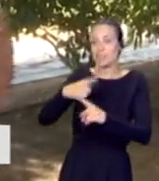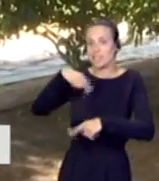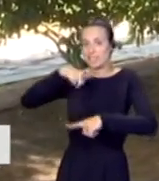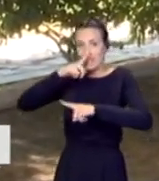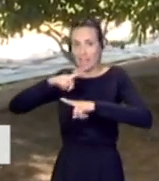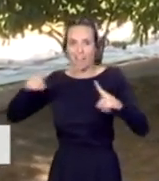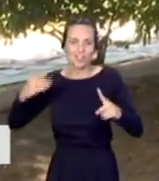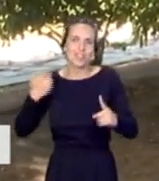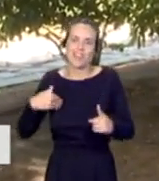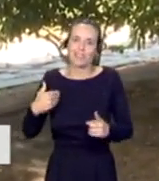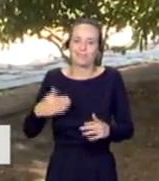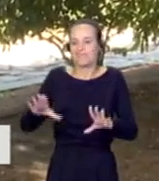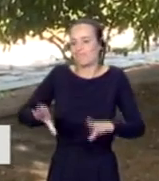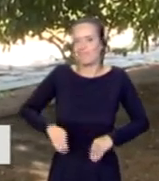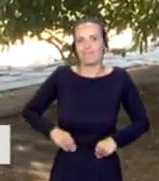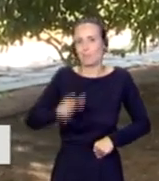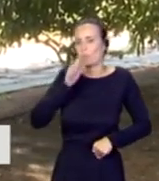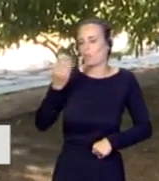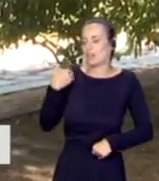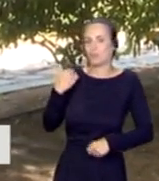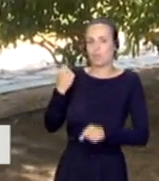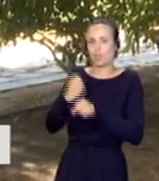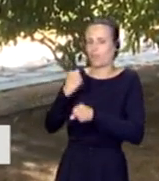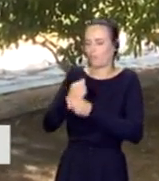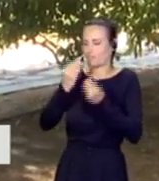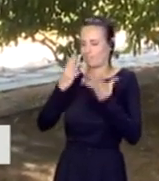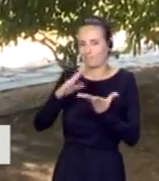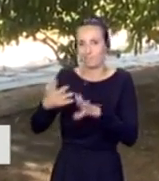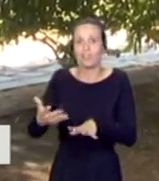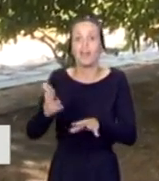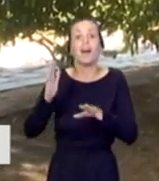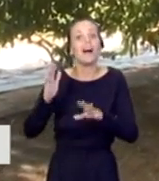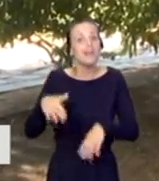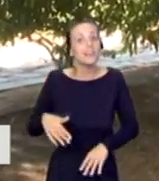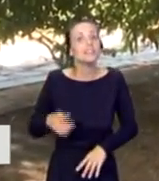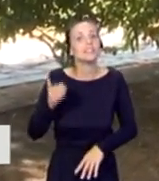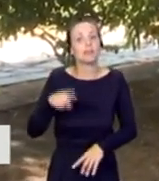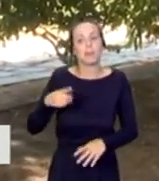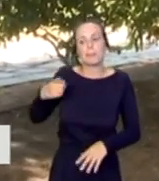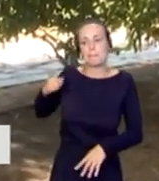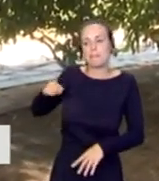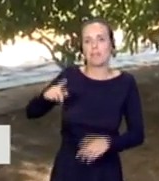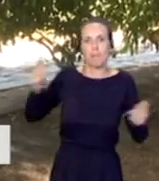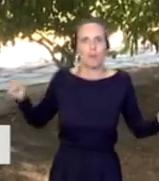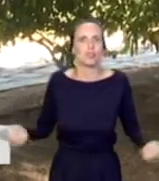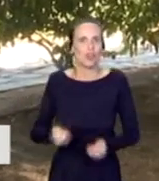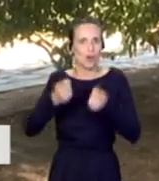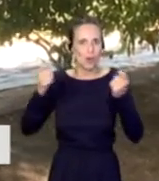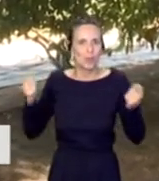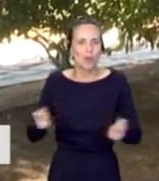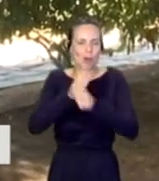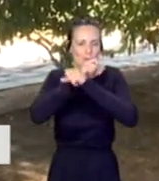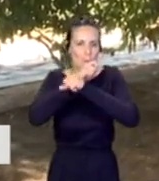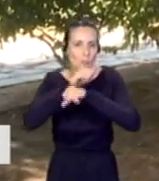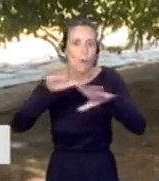la aceptación del buen trabajo que se hizo el año pasado y de lo dicho, del trabajo que llevamos haciendo estos meses de promoción de la prueba, que eso sumado al